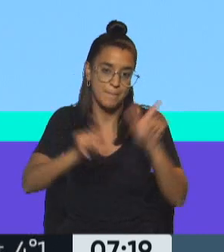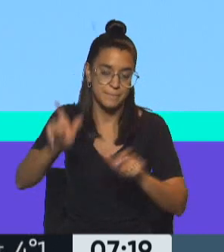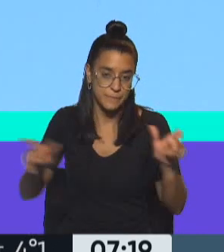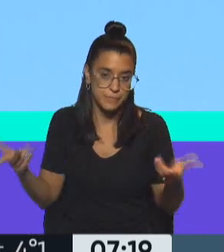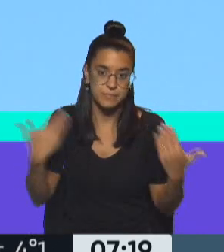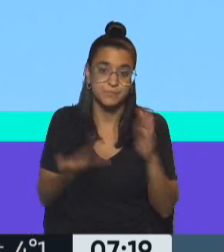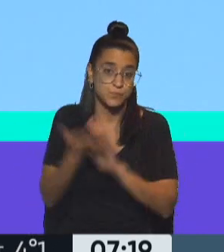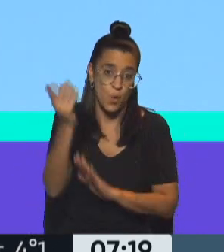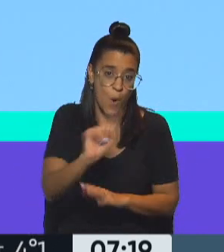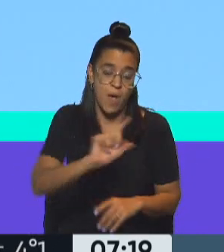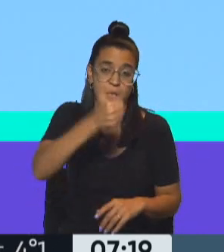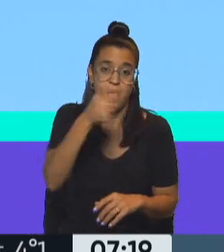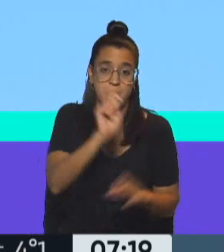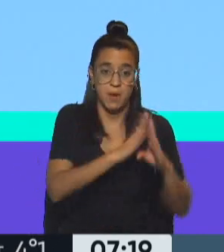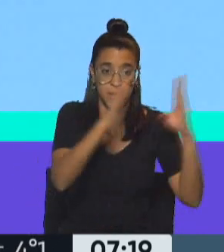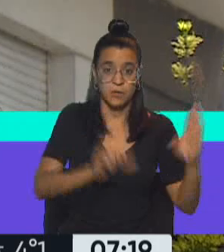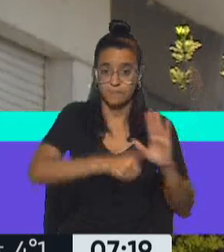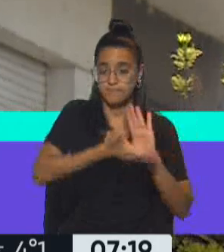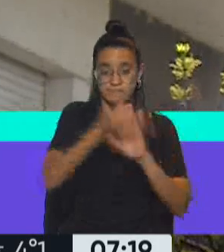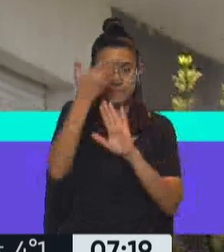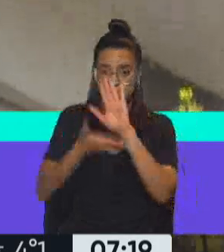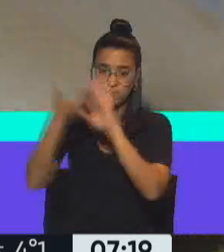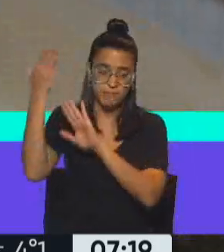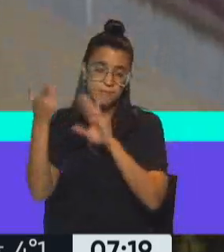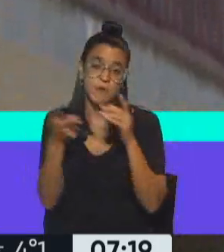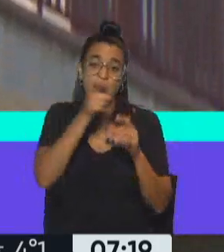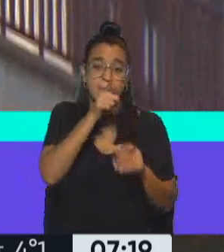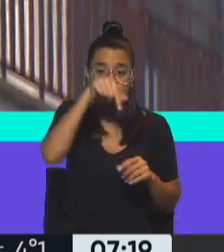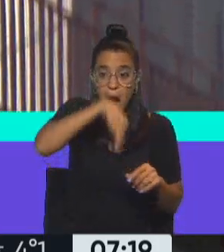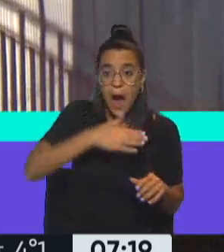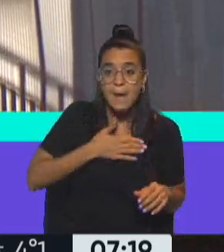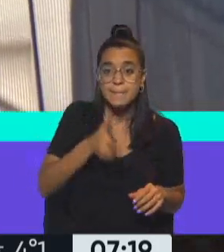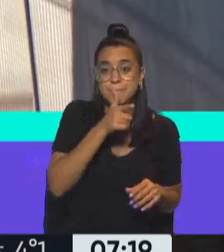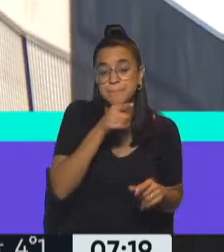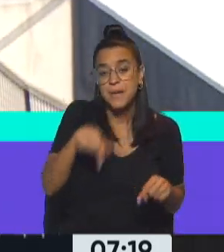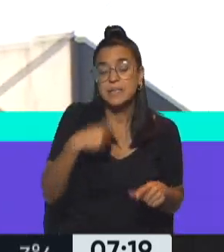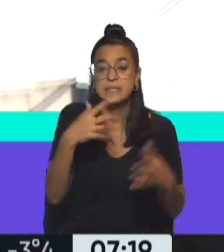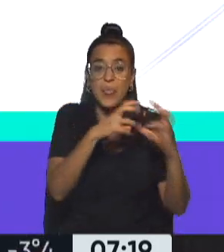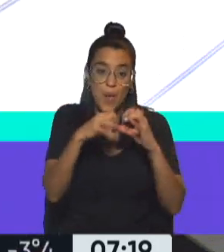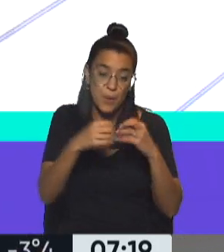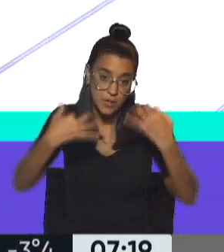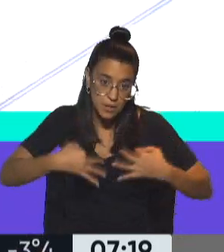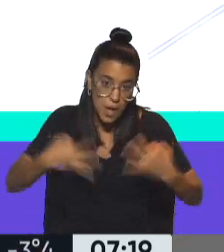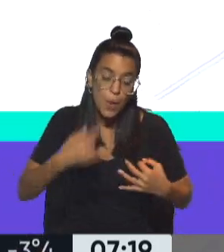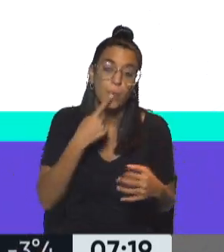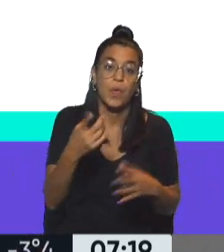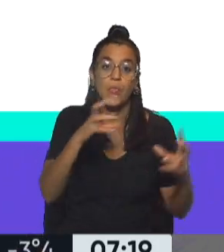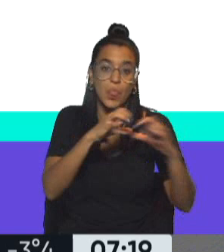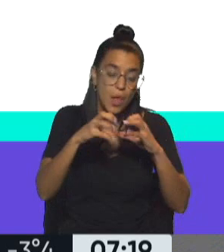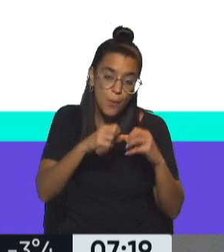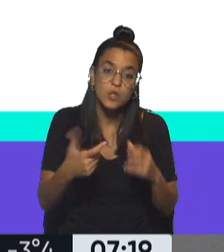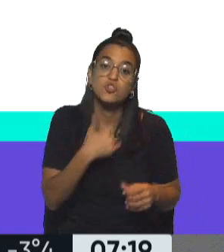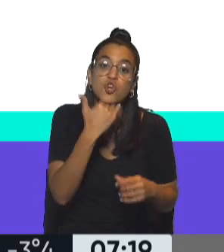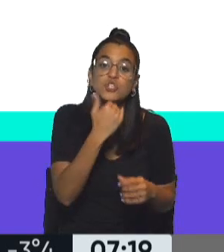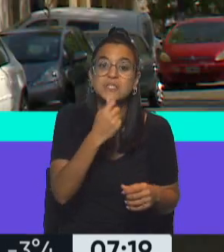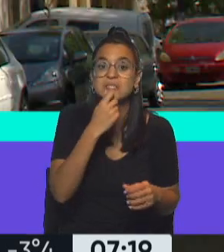que no aumentan cada 6 meses, con lo cual me parece que está bien que se genere un debate, que se abra un debate. No sé si